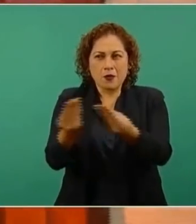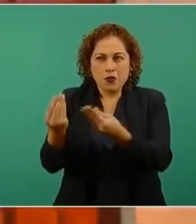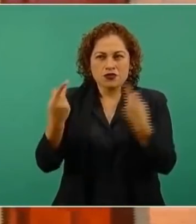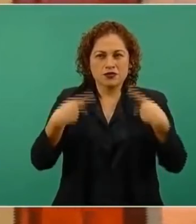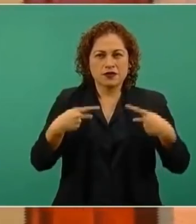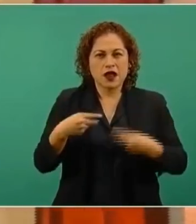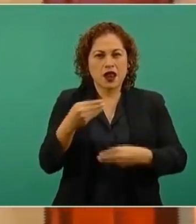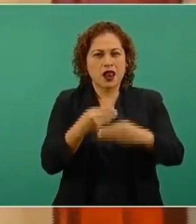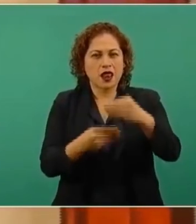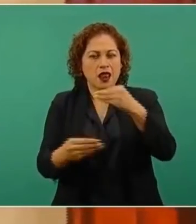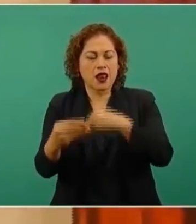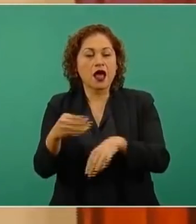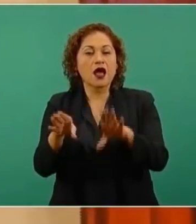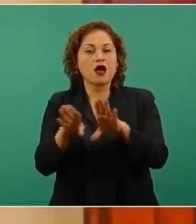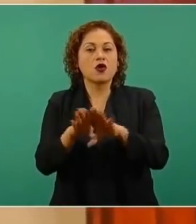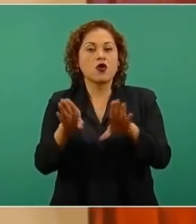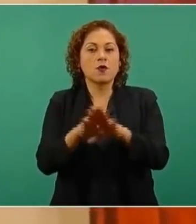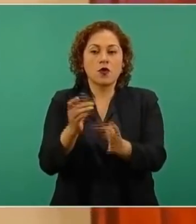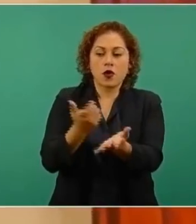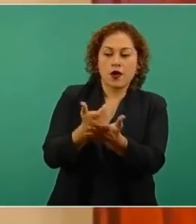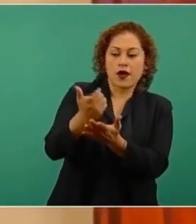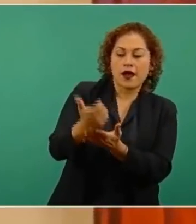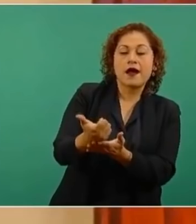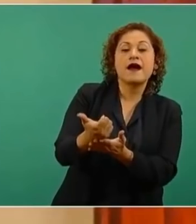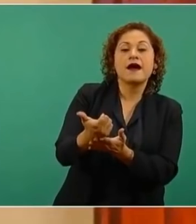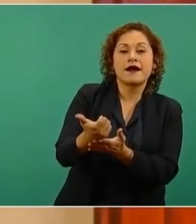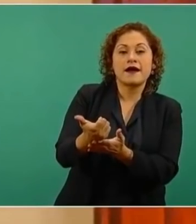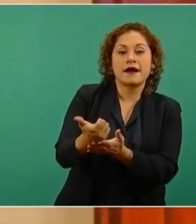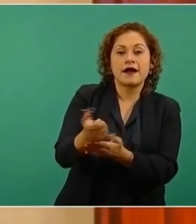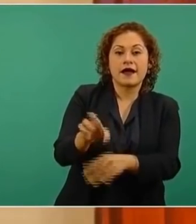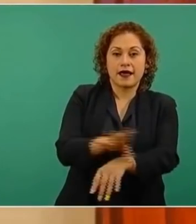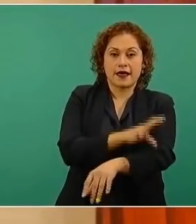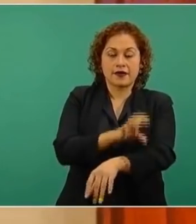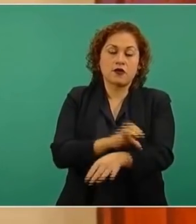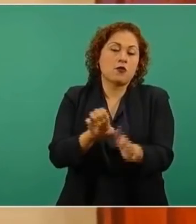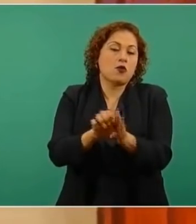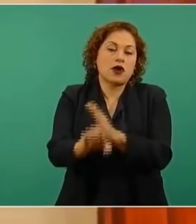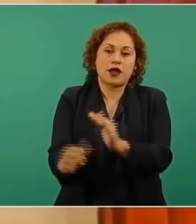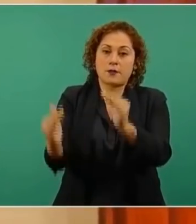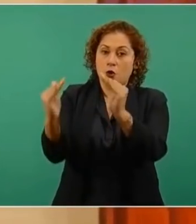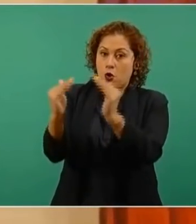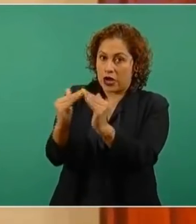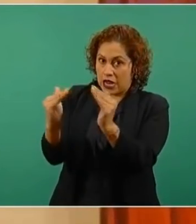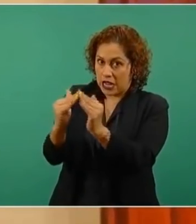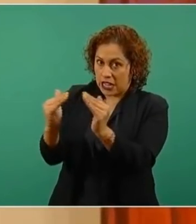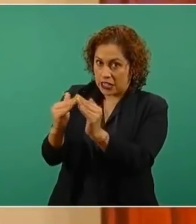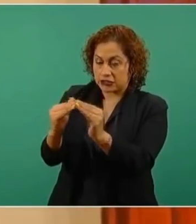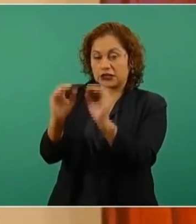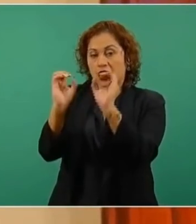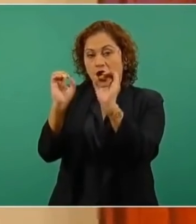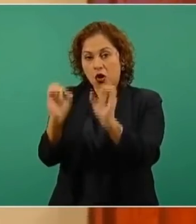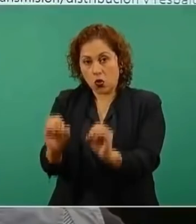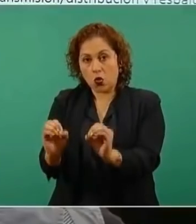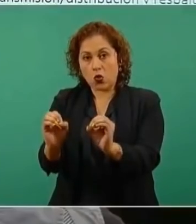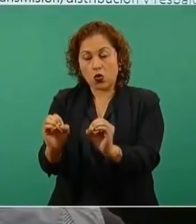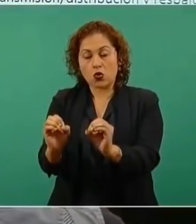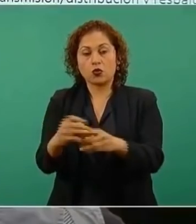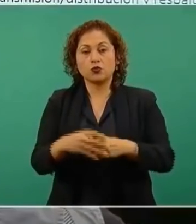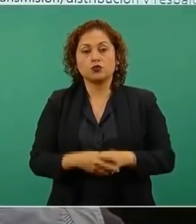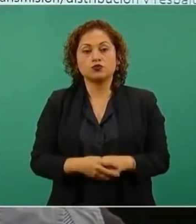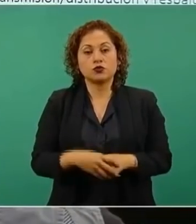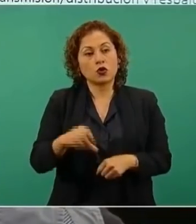tarifas de electricidad que pagaría un hogar de clase media, un hogar, digamos, en una